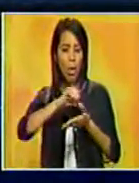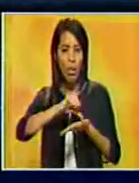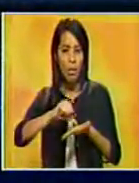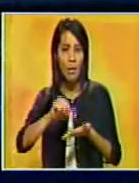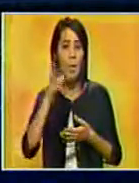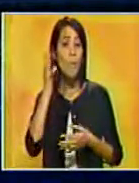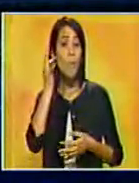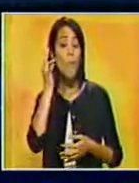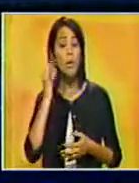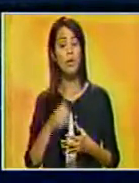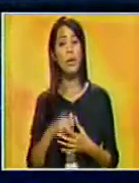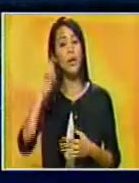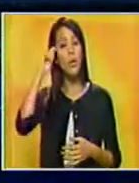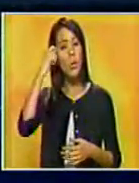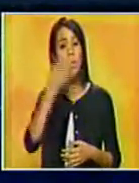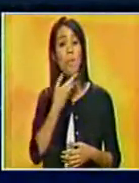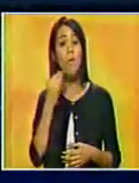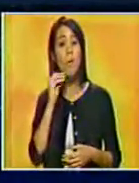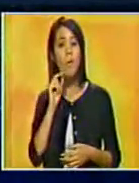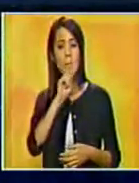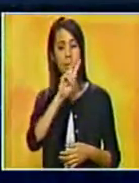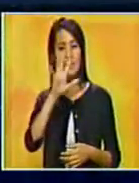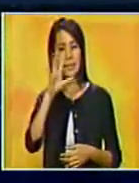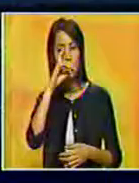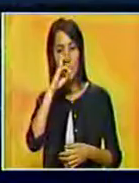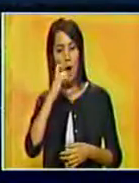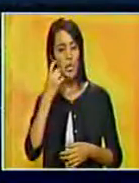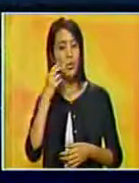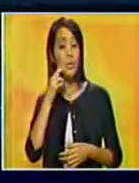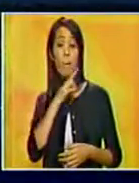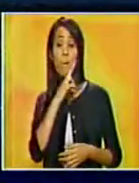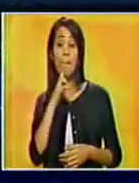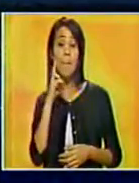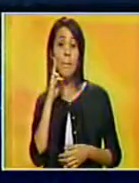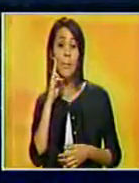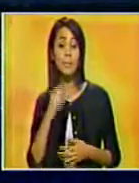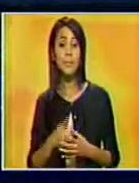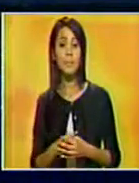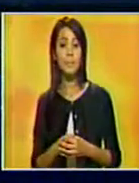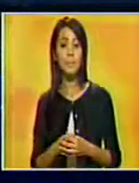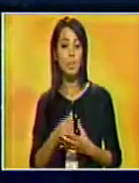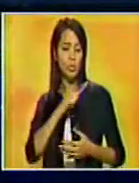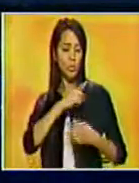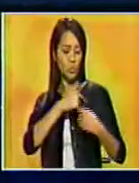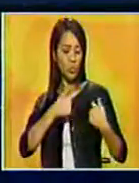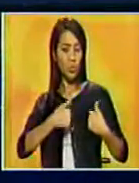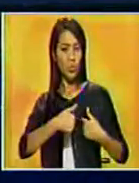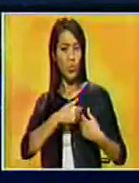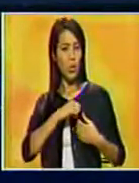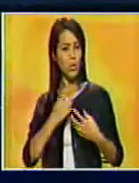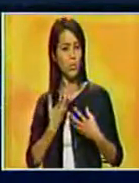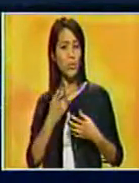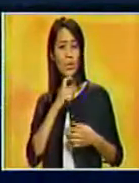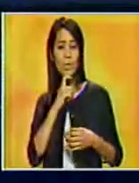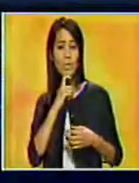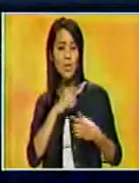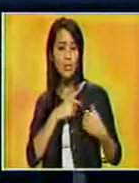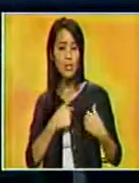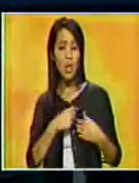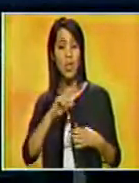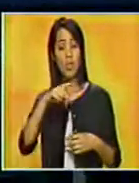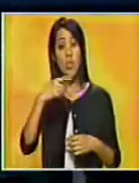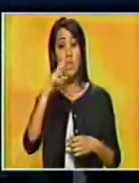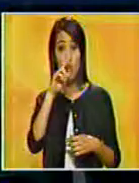Araque. Recordemos que es una joven madre de 25 años diagnosticada con una insuficiencia severa en su válvula aórtica. Hoy, 2 años